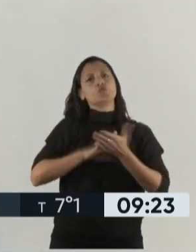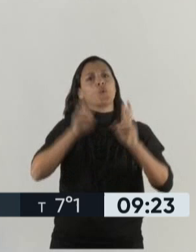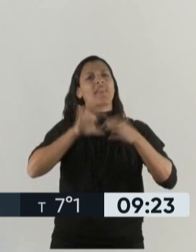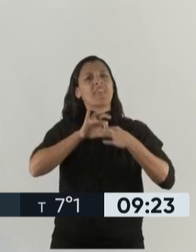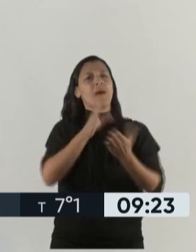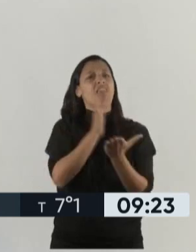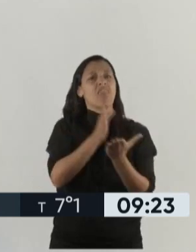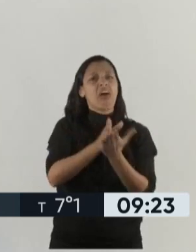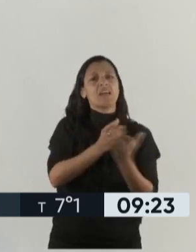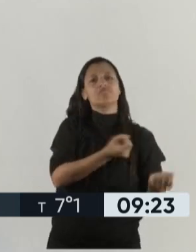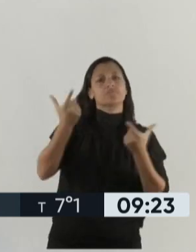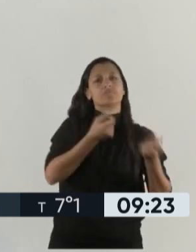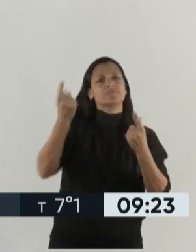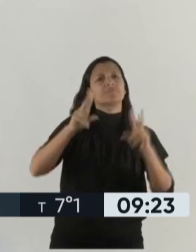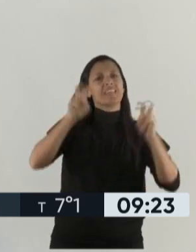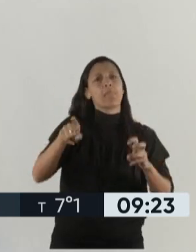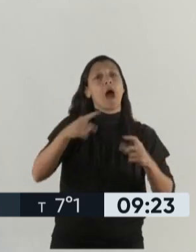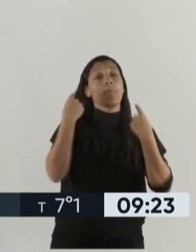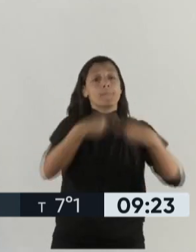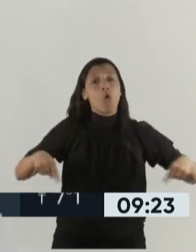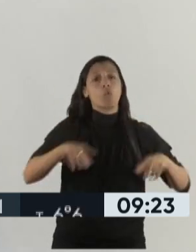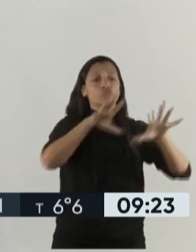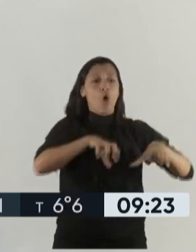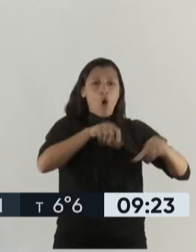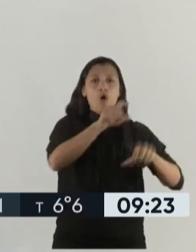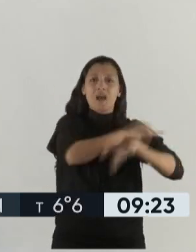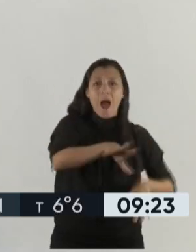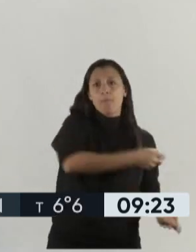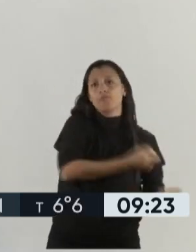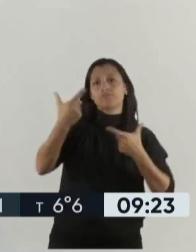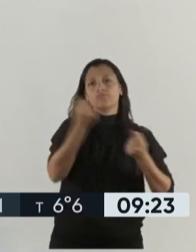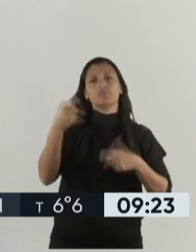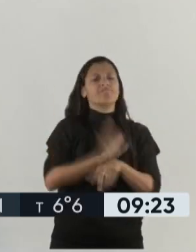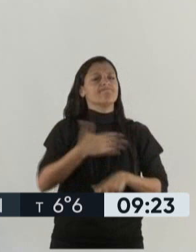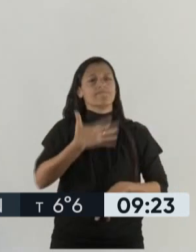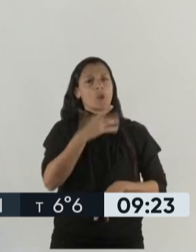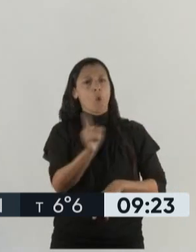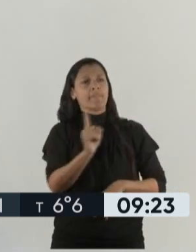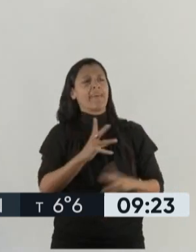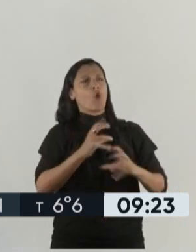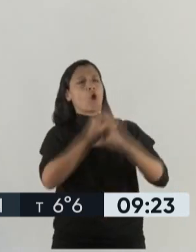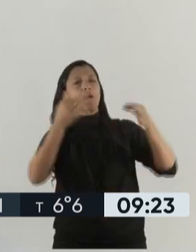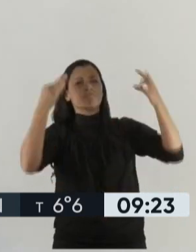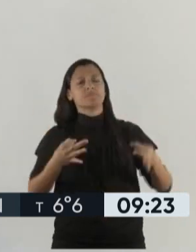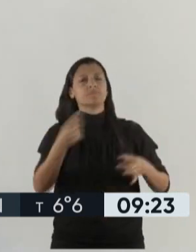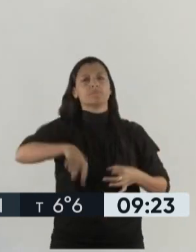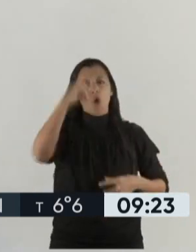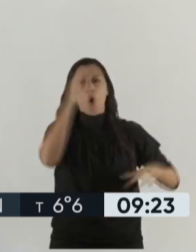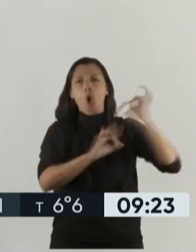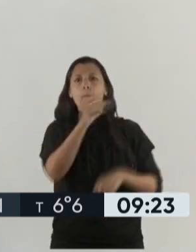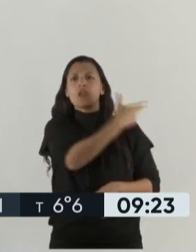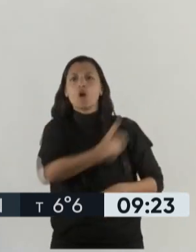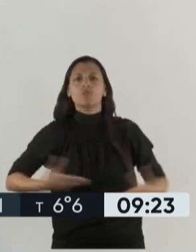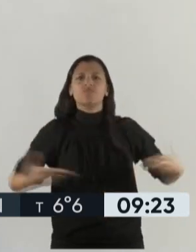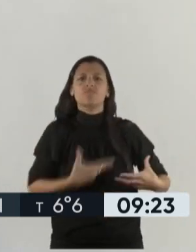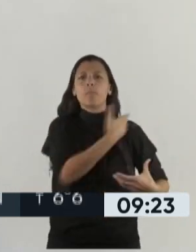los derechos de exportación a los productos agrícolas. No queda clara cuál es la posición del gobierno y del presidente.